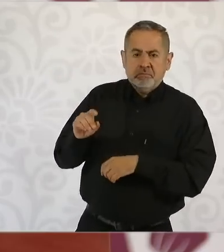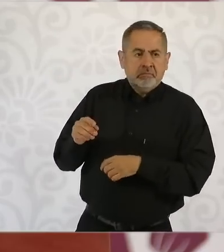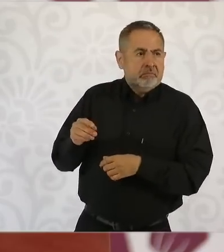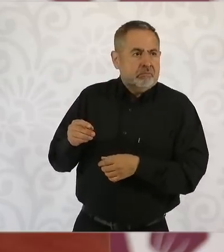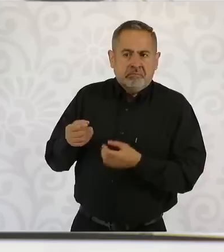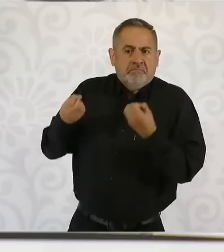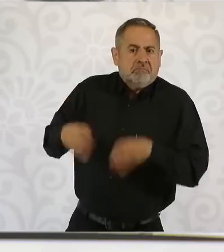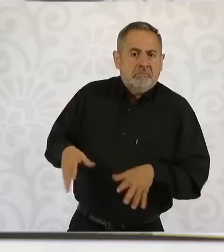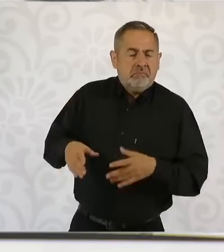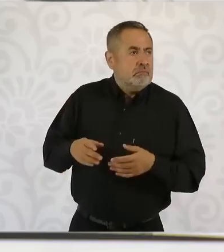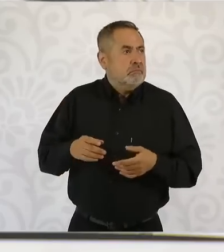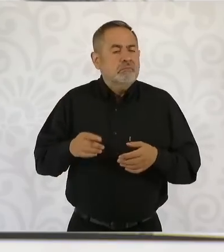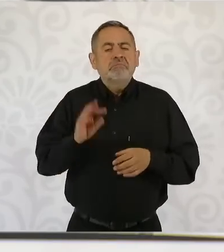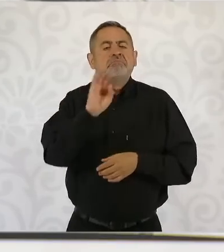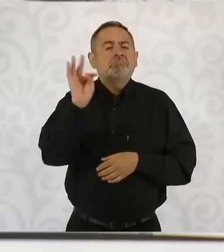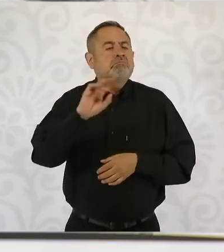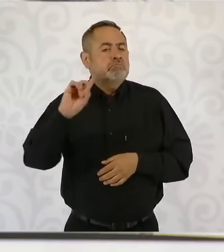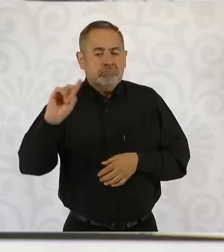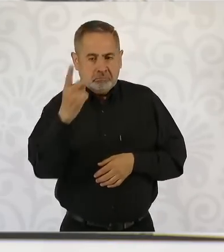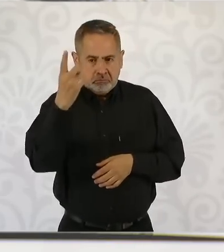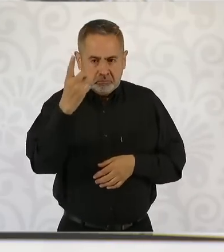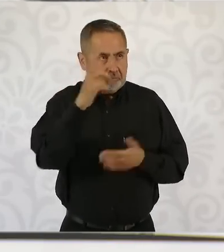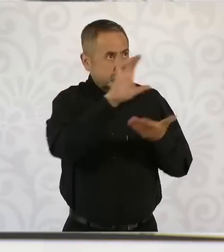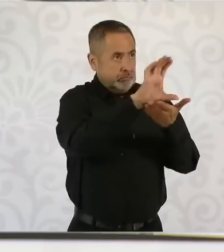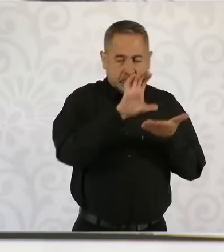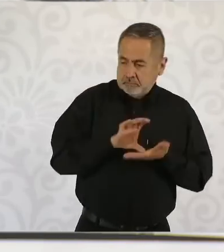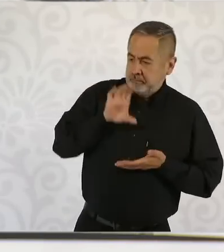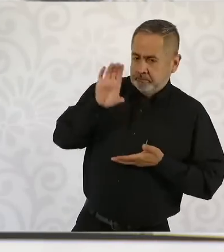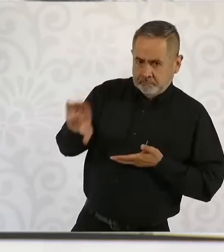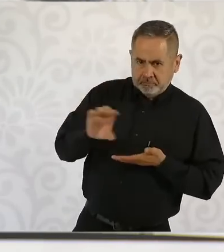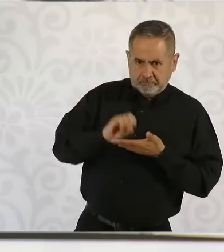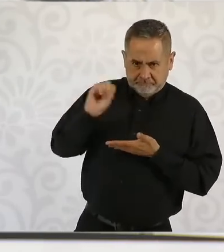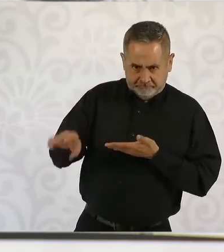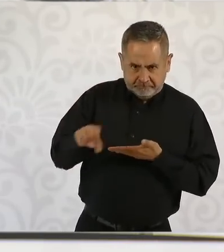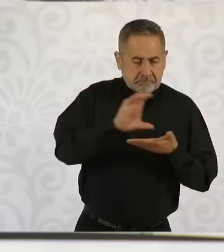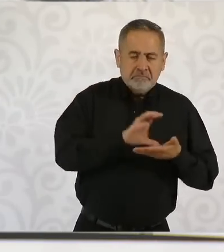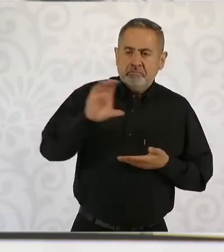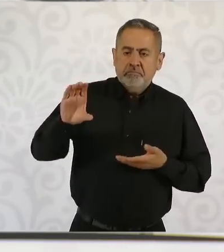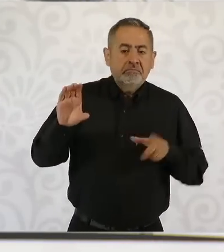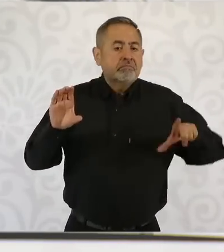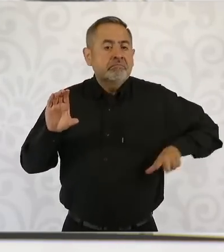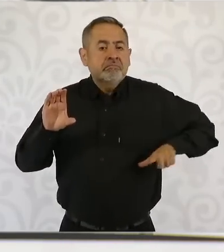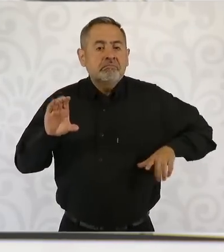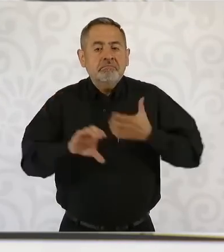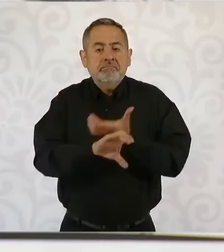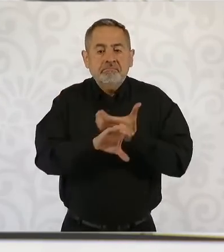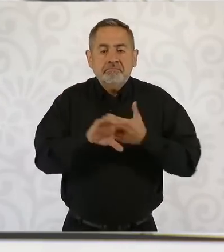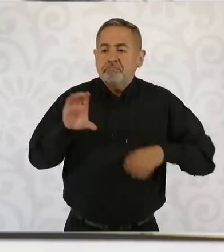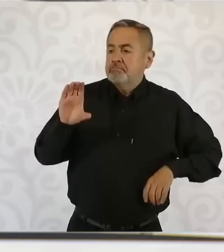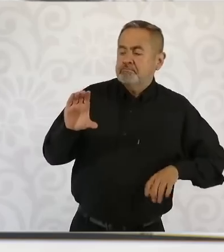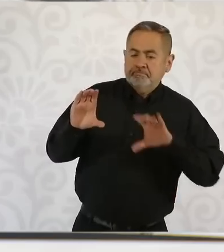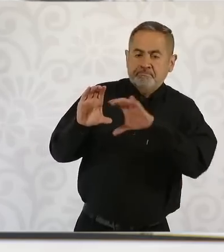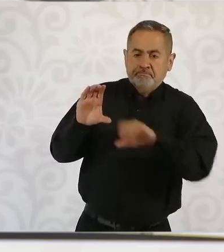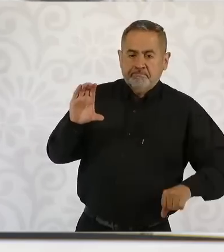Bruto. En nuestro caso, pues es alrededor del 3%. Entonces, es importante para todos